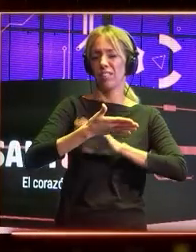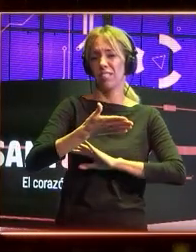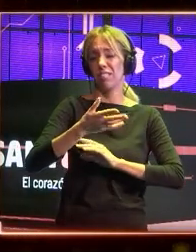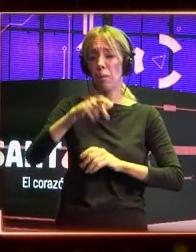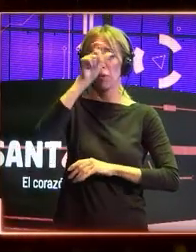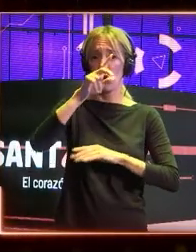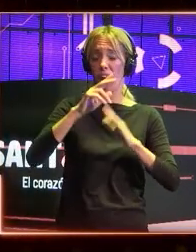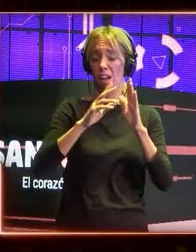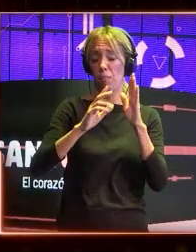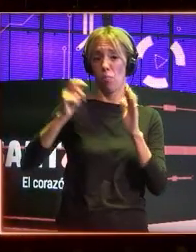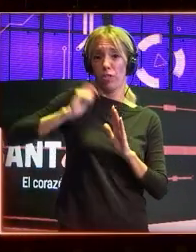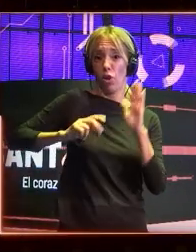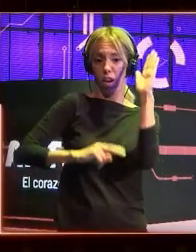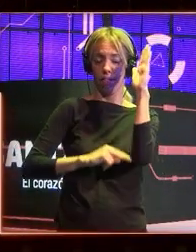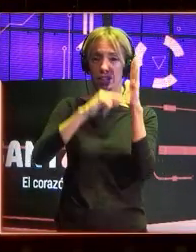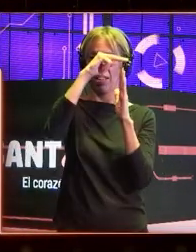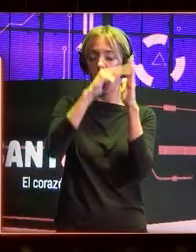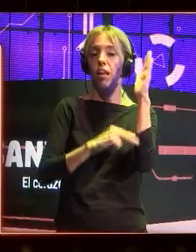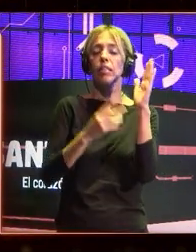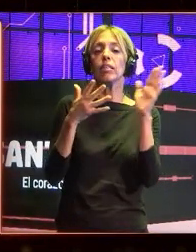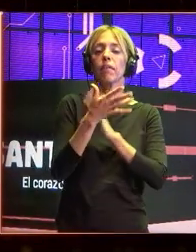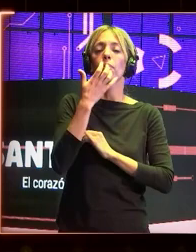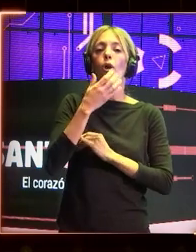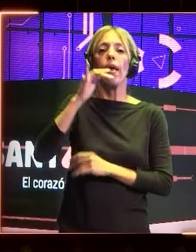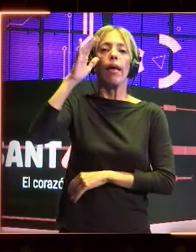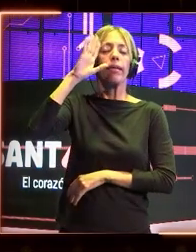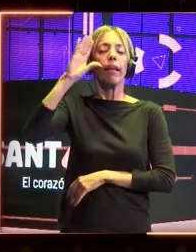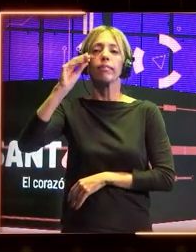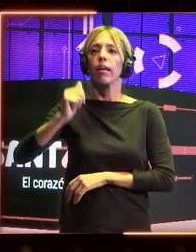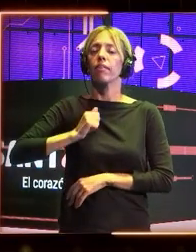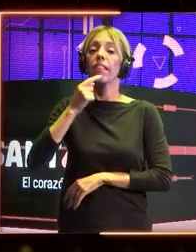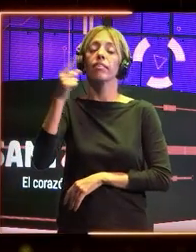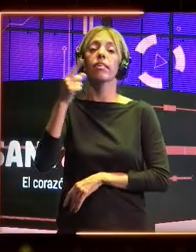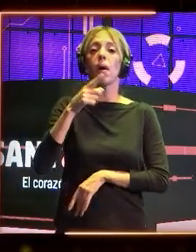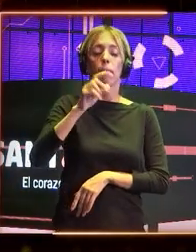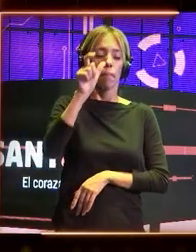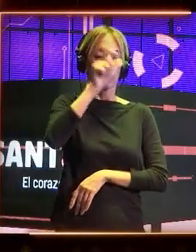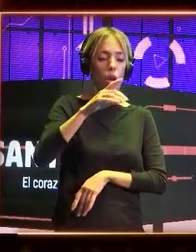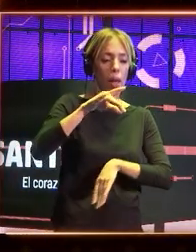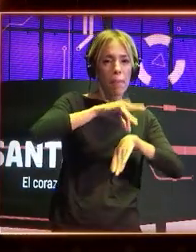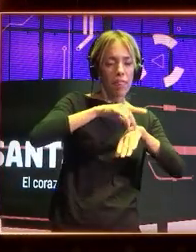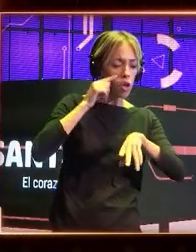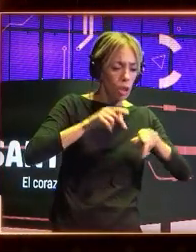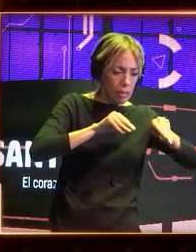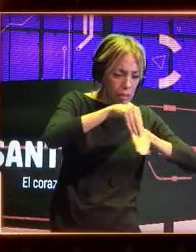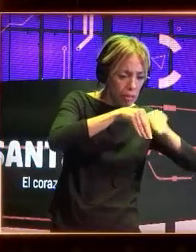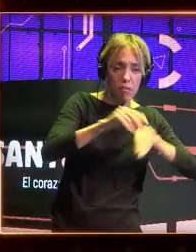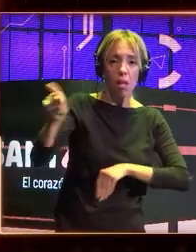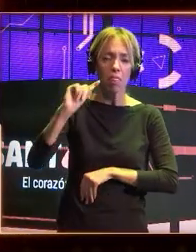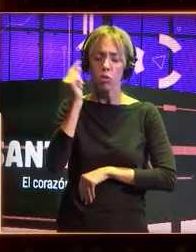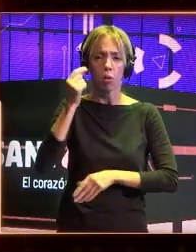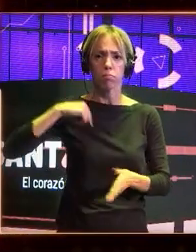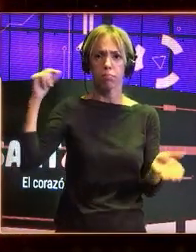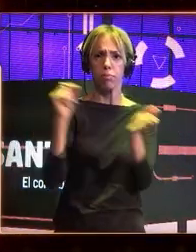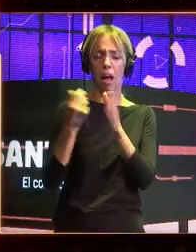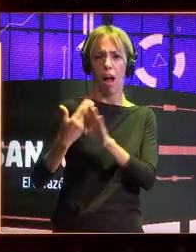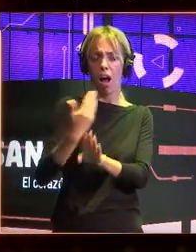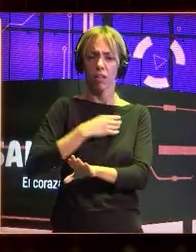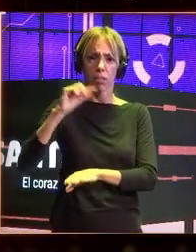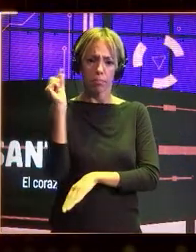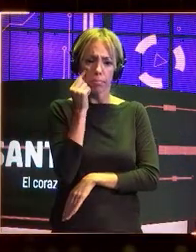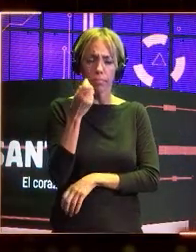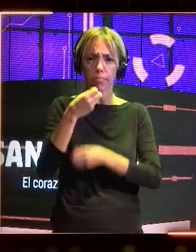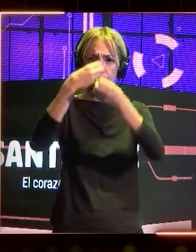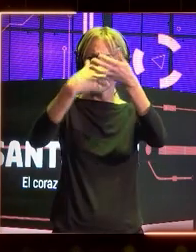profesionales pues por ejemplo eh esta ia pueda hacer diagnóstico médico mejor que el doctor humano qué tal que son titulares que todos hemos visto